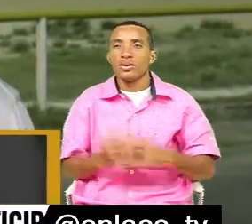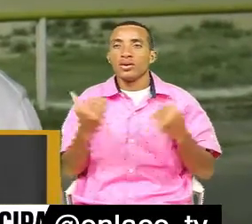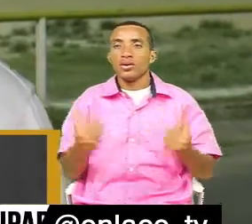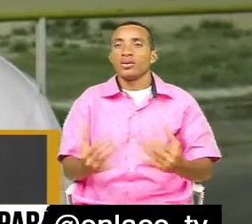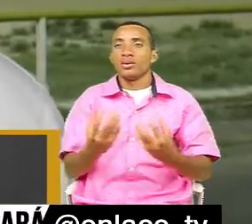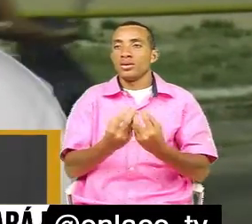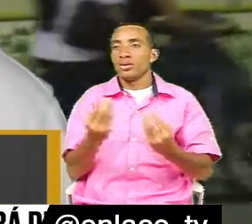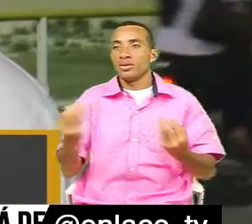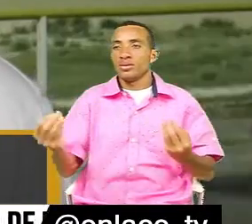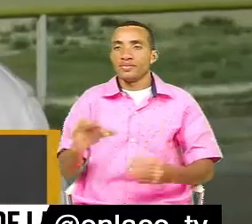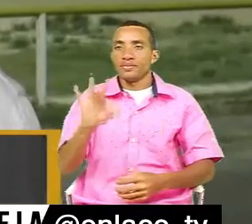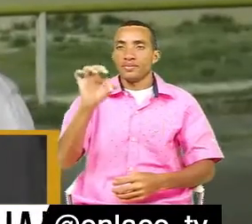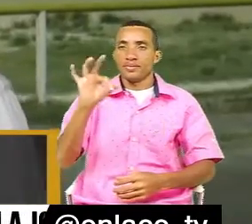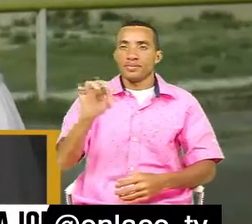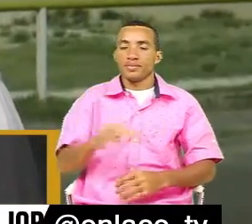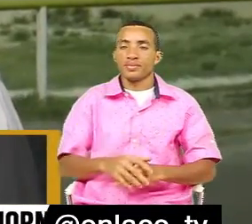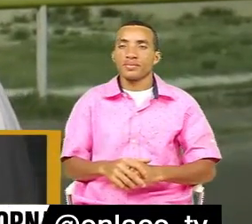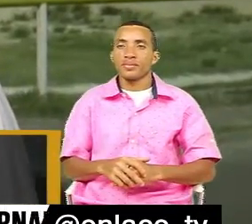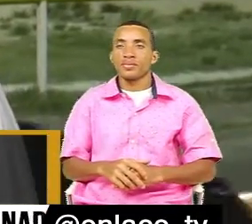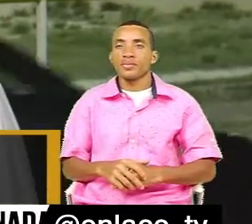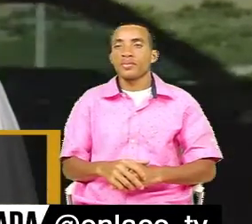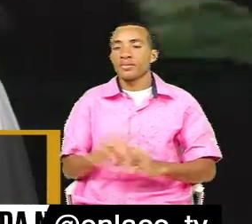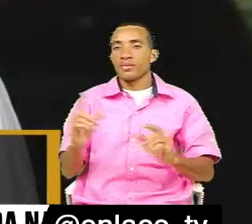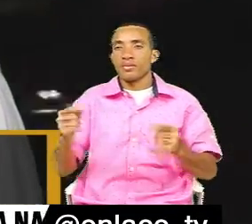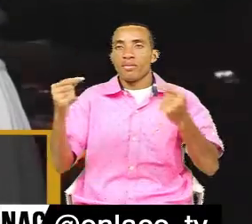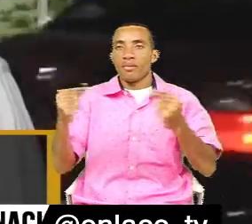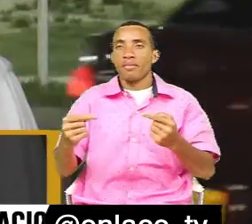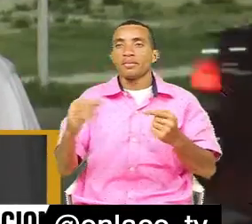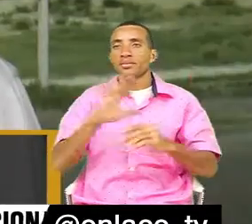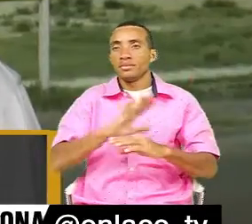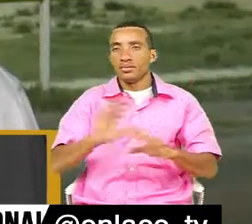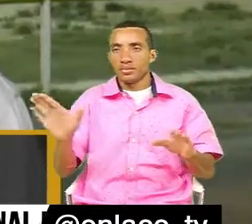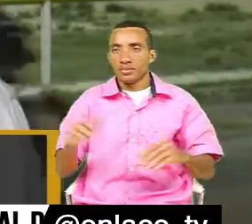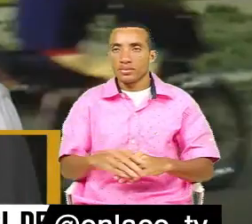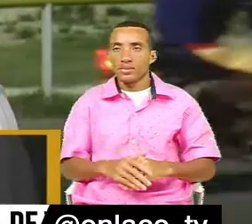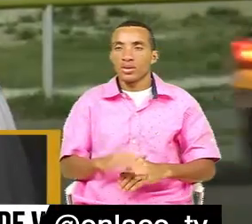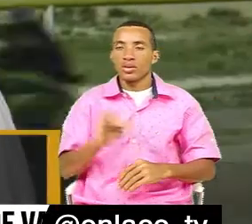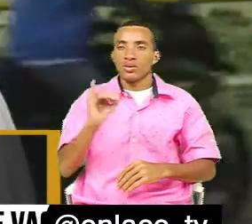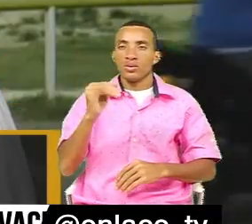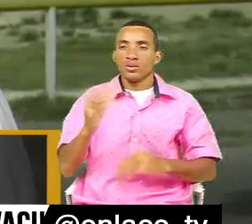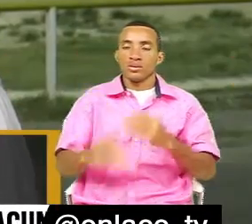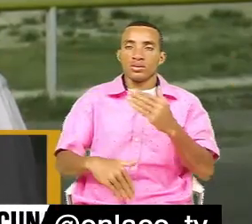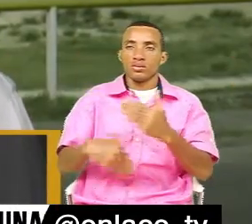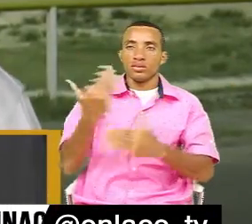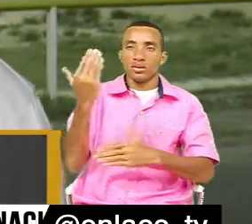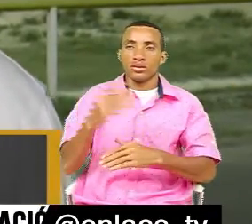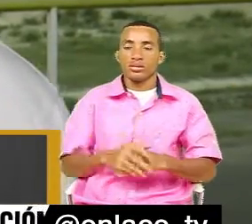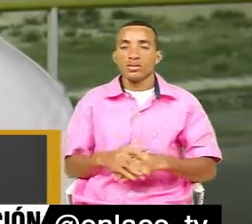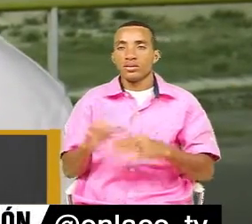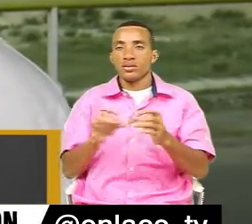equipos para este campeonato, ya confirmado. Ya para el jueves iniciamos con la primera